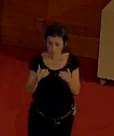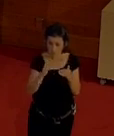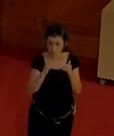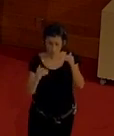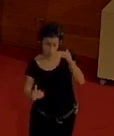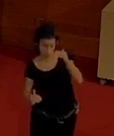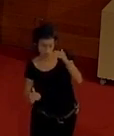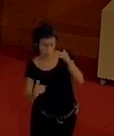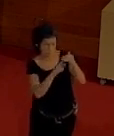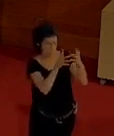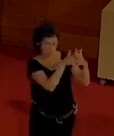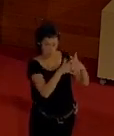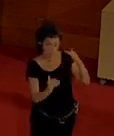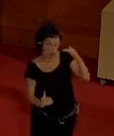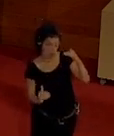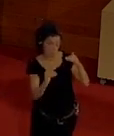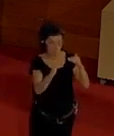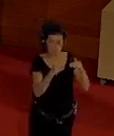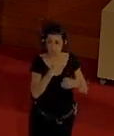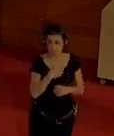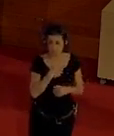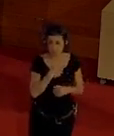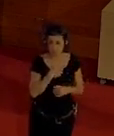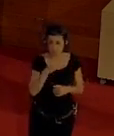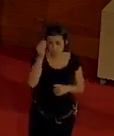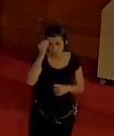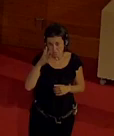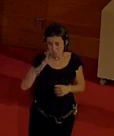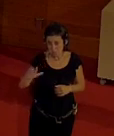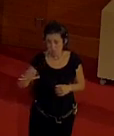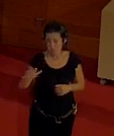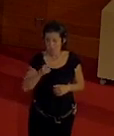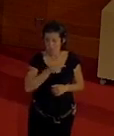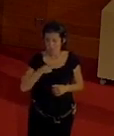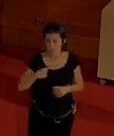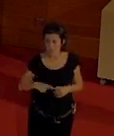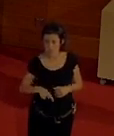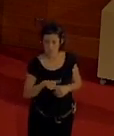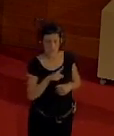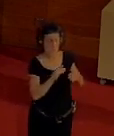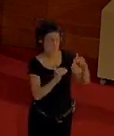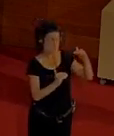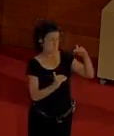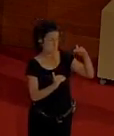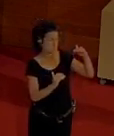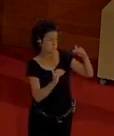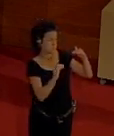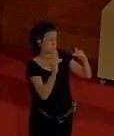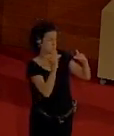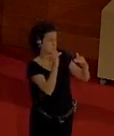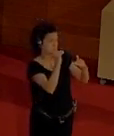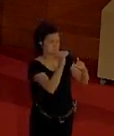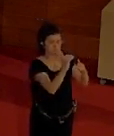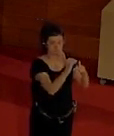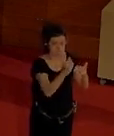tiene con Estados Unidos el suponer que china va a pasar por delante de una manera u otra en fin no no